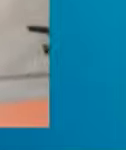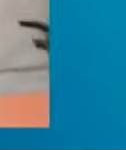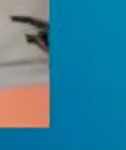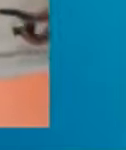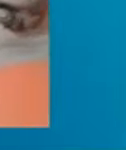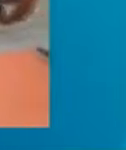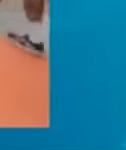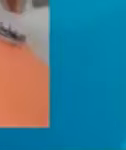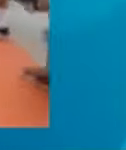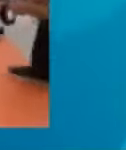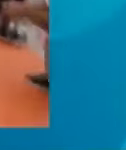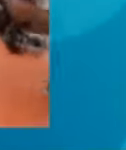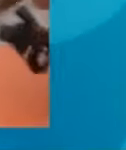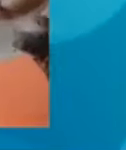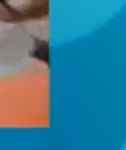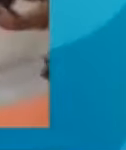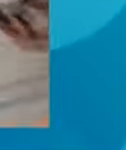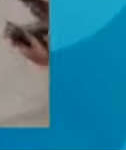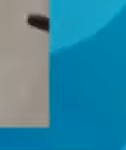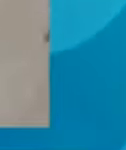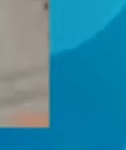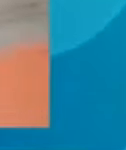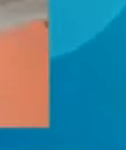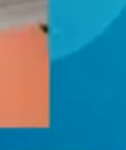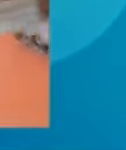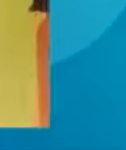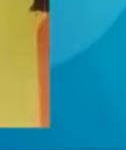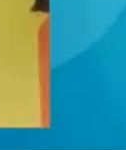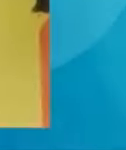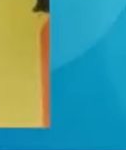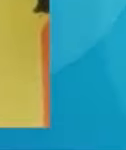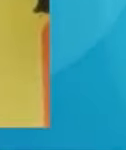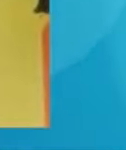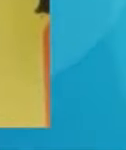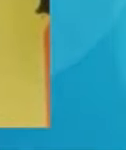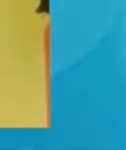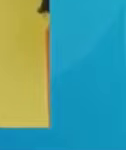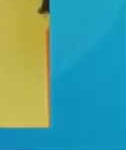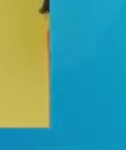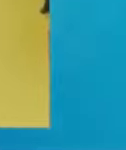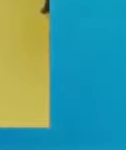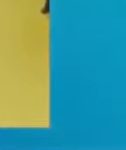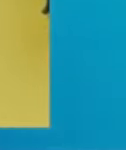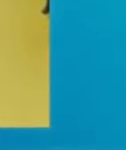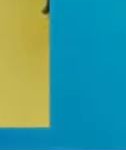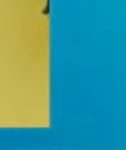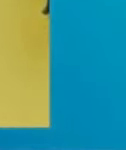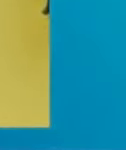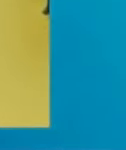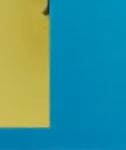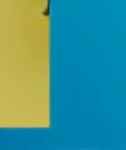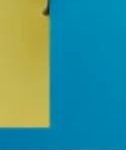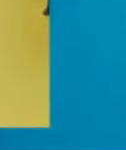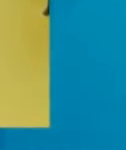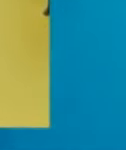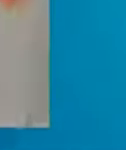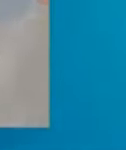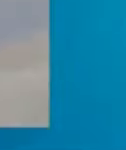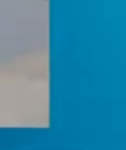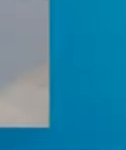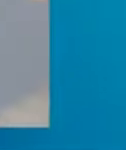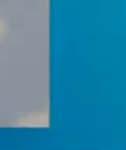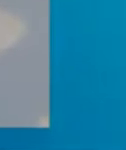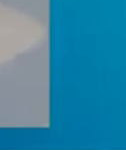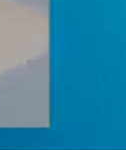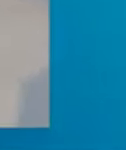She's Japanese. Get one more again. Valendo. Melon. Por sobre o vulcão. Compete pela canoa e vou só skateboard. NK Energy Drink.